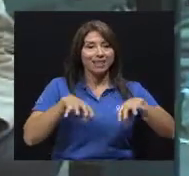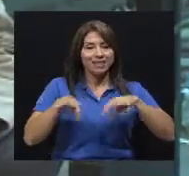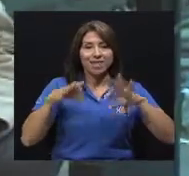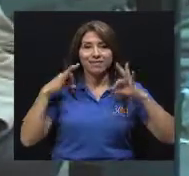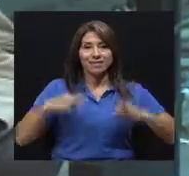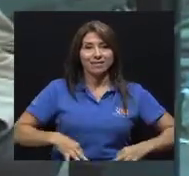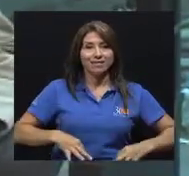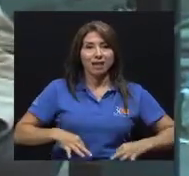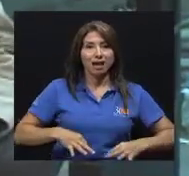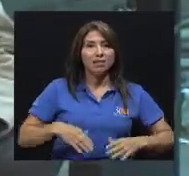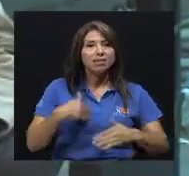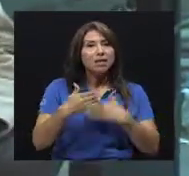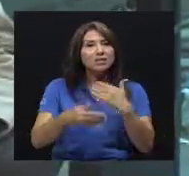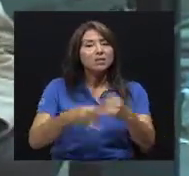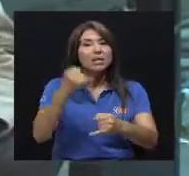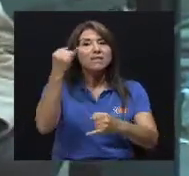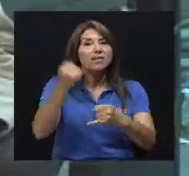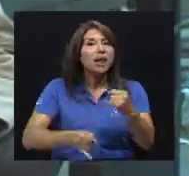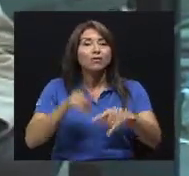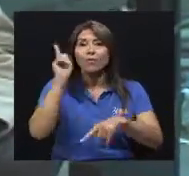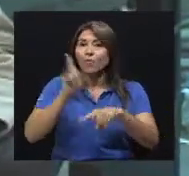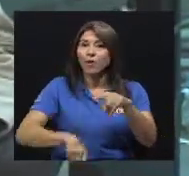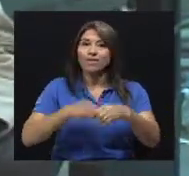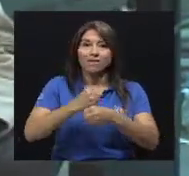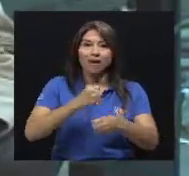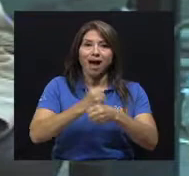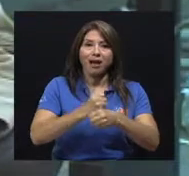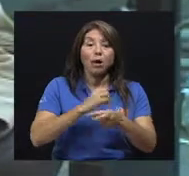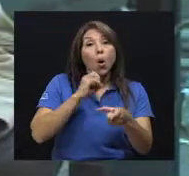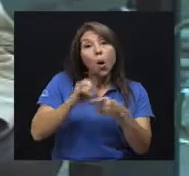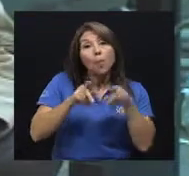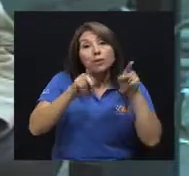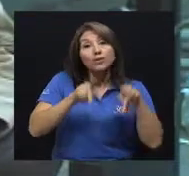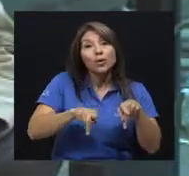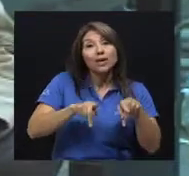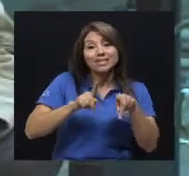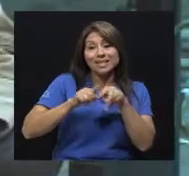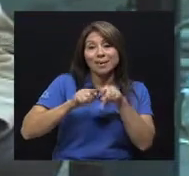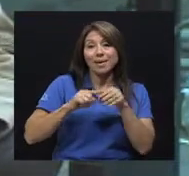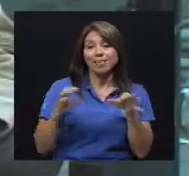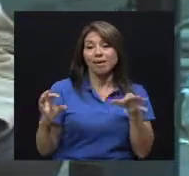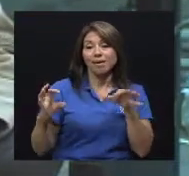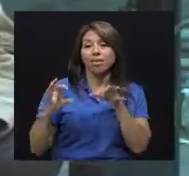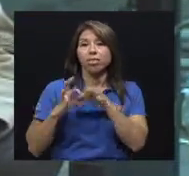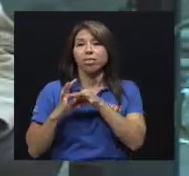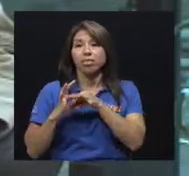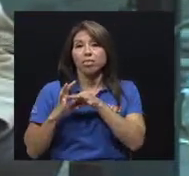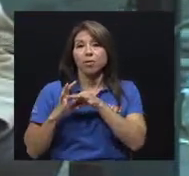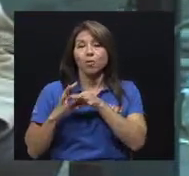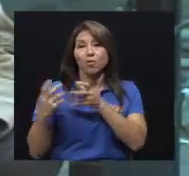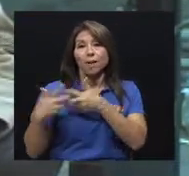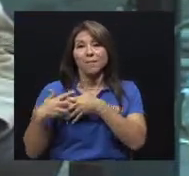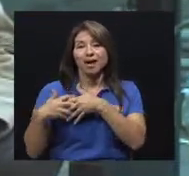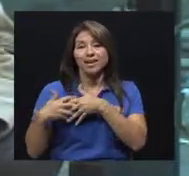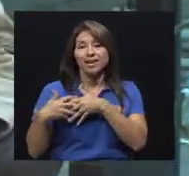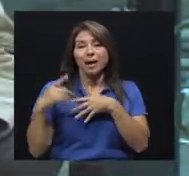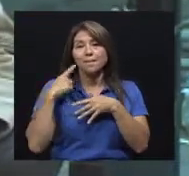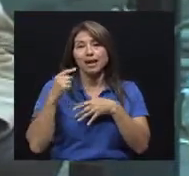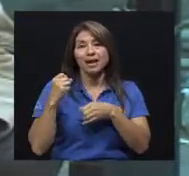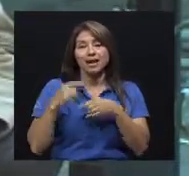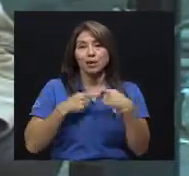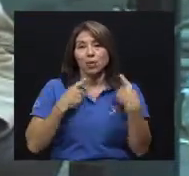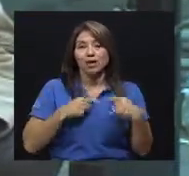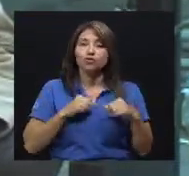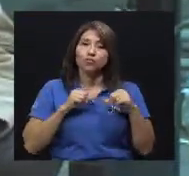final ni siquiera pueden trabajar. O dependen de una máquina para mantener el funcionamiento del corazón. Entonces